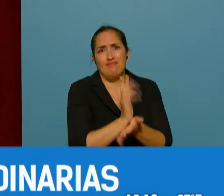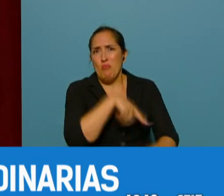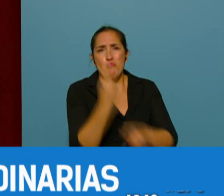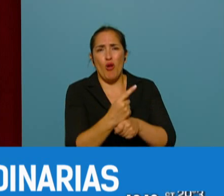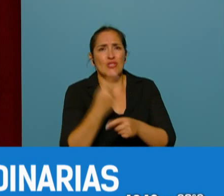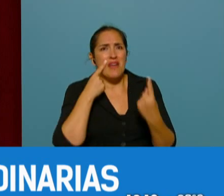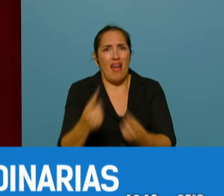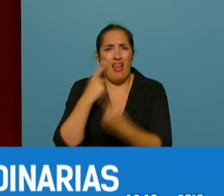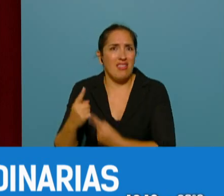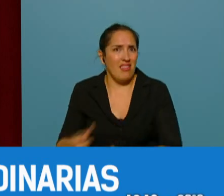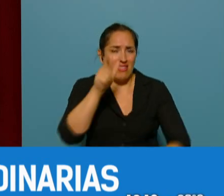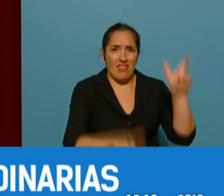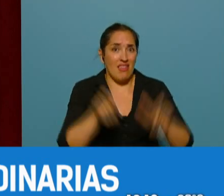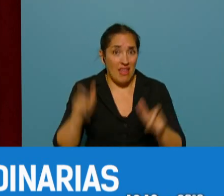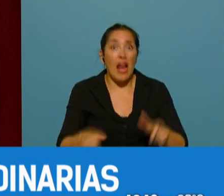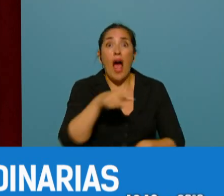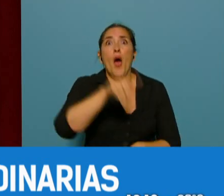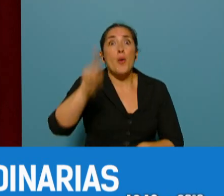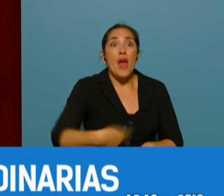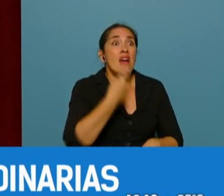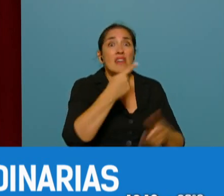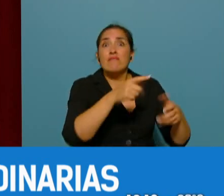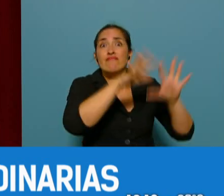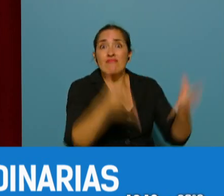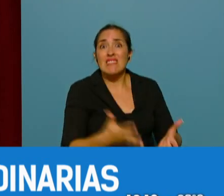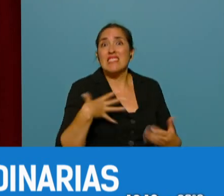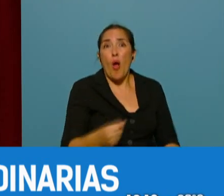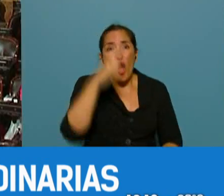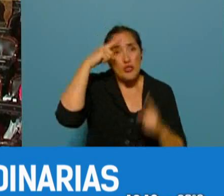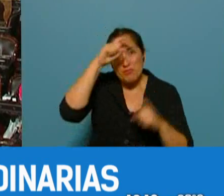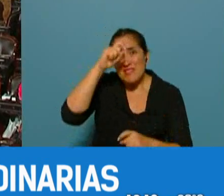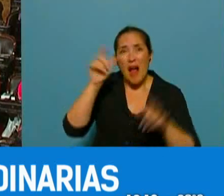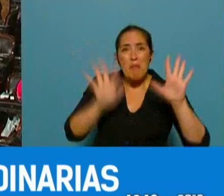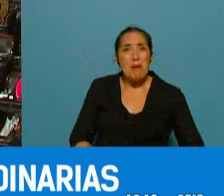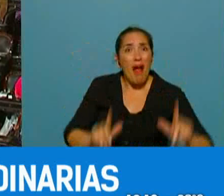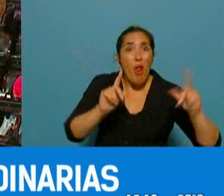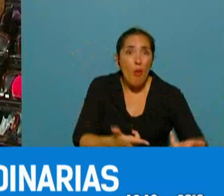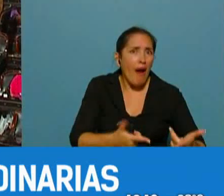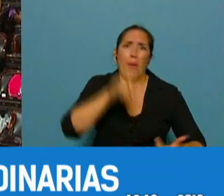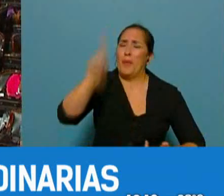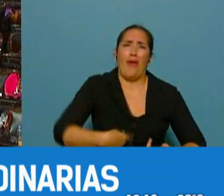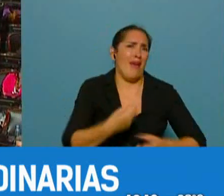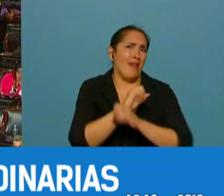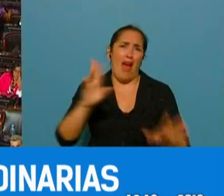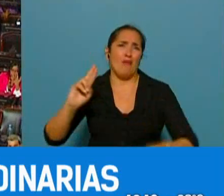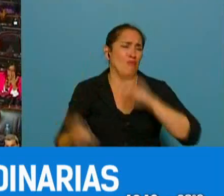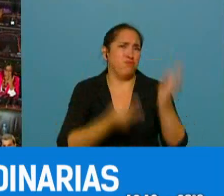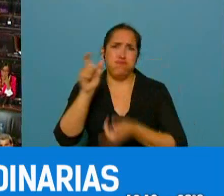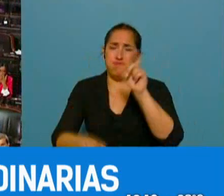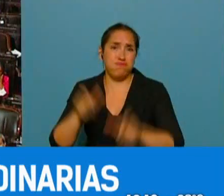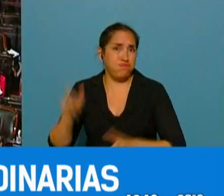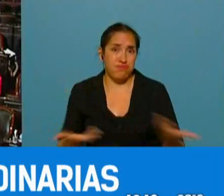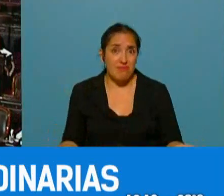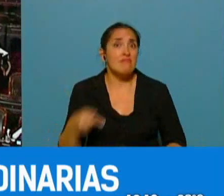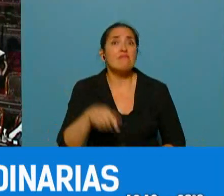Cuando los sistemas colapsan, la mortalidad aumenta de manera indefectible. Este no es el logro de un gobierno, sino el de